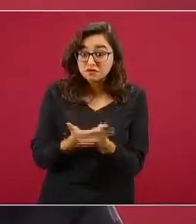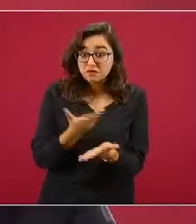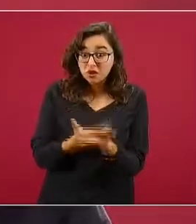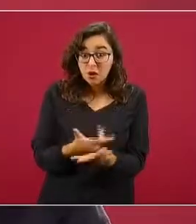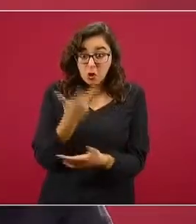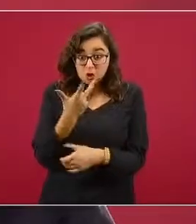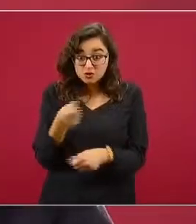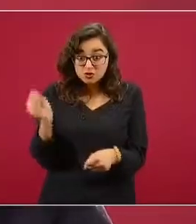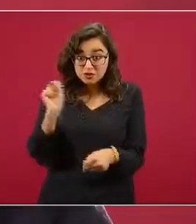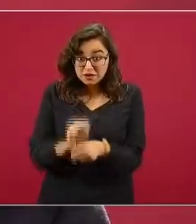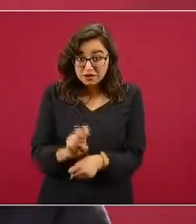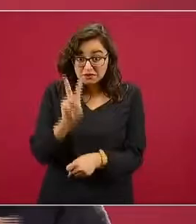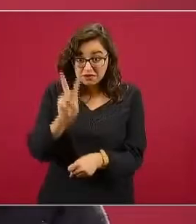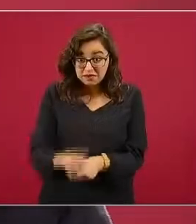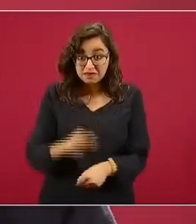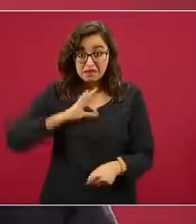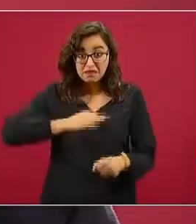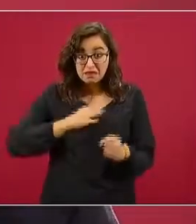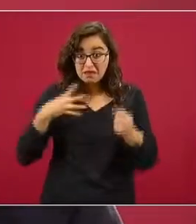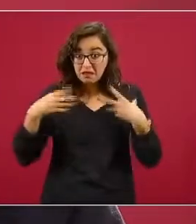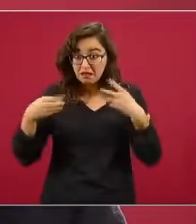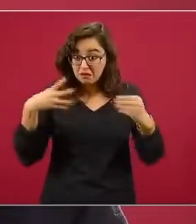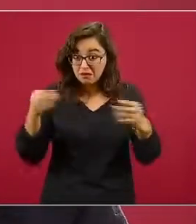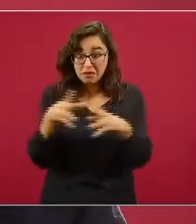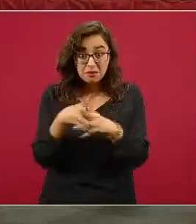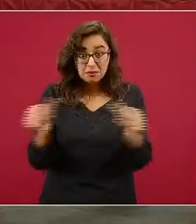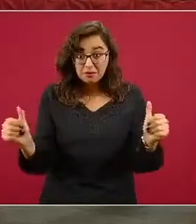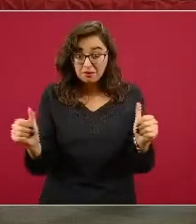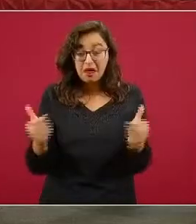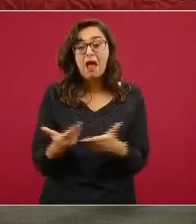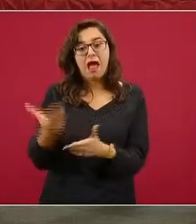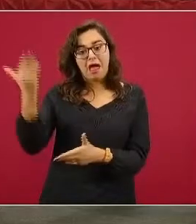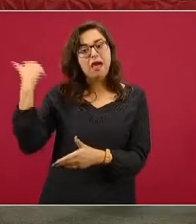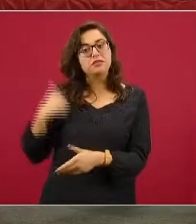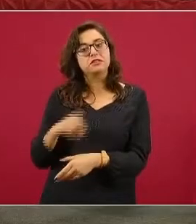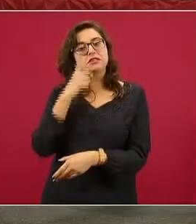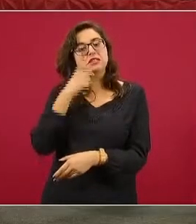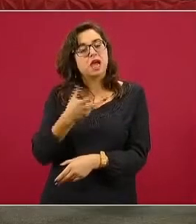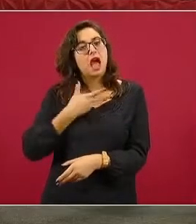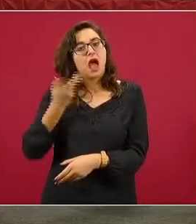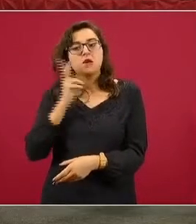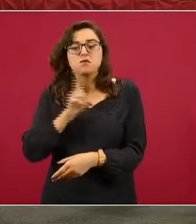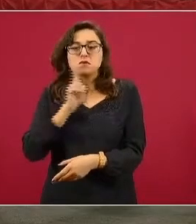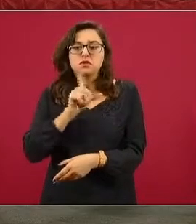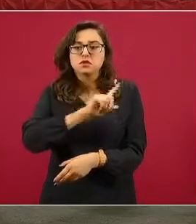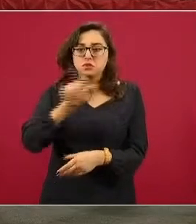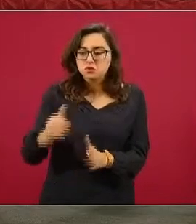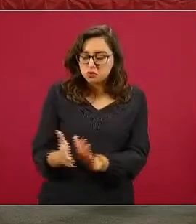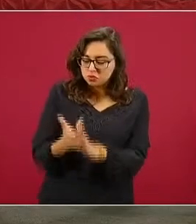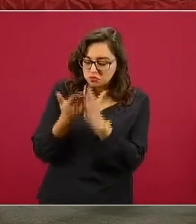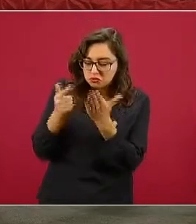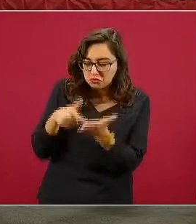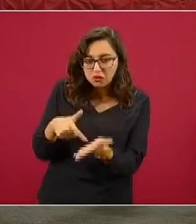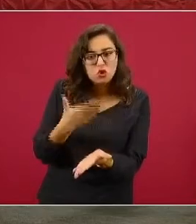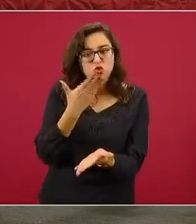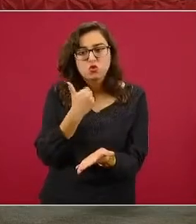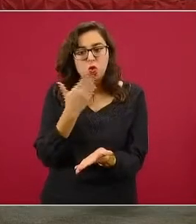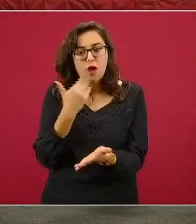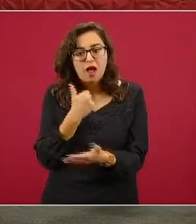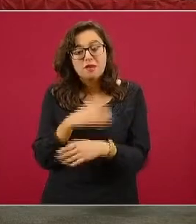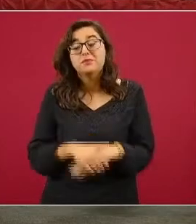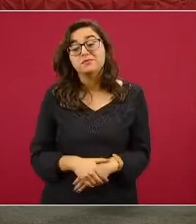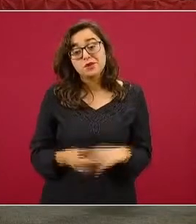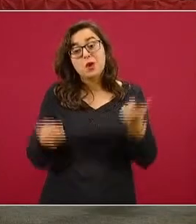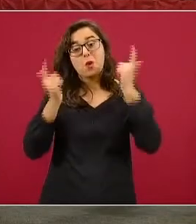acabaría la epidemia, pero cuando lo presentaron dijeron que ese era el planteamiento. Entonces, insisto, ojalá fuera tan